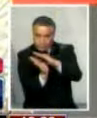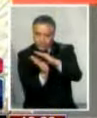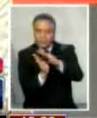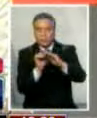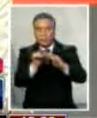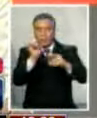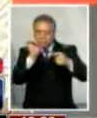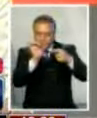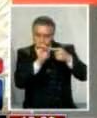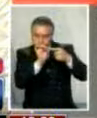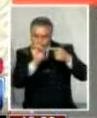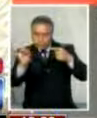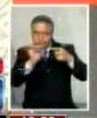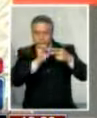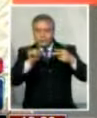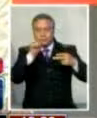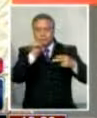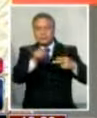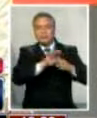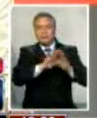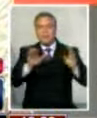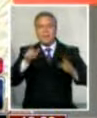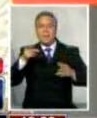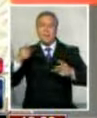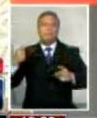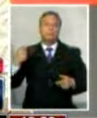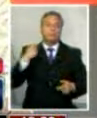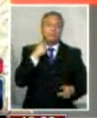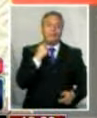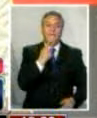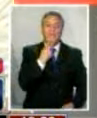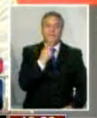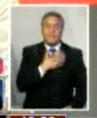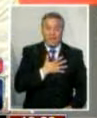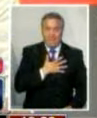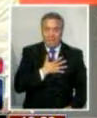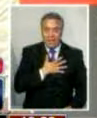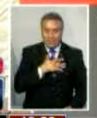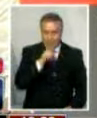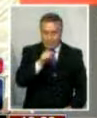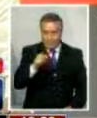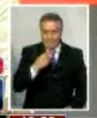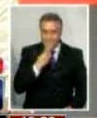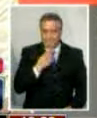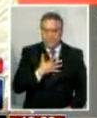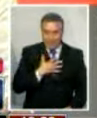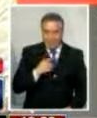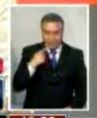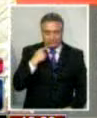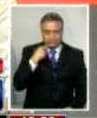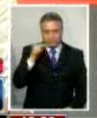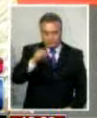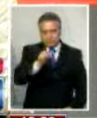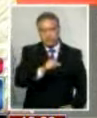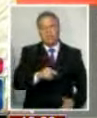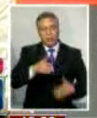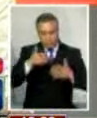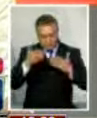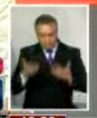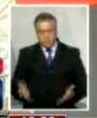tiene solamente que ver con daño a la vida y integridad personal. Y la Corte aquí lo recuerda en relación a los hechos,